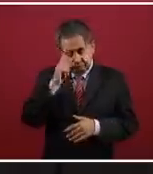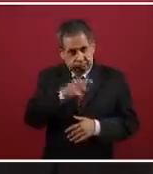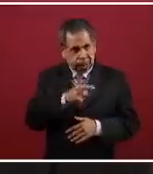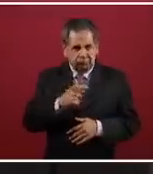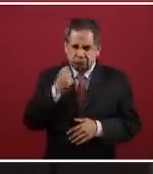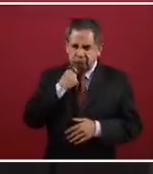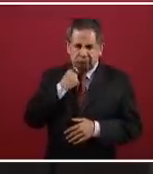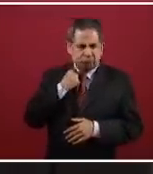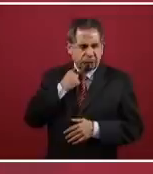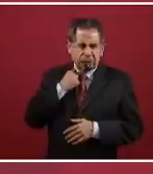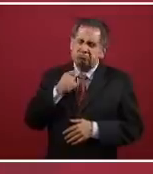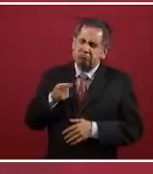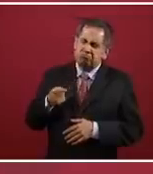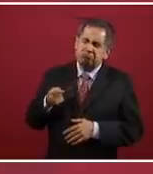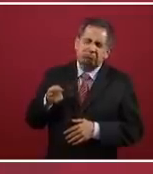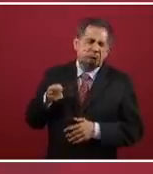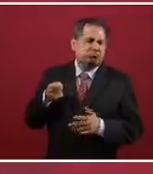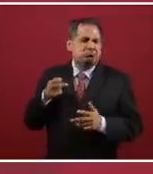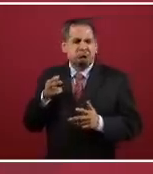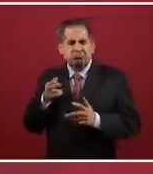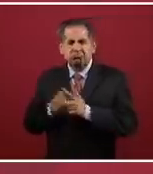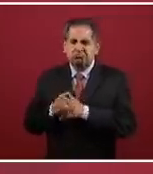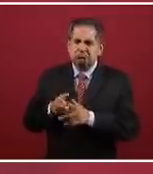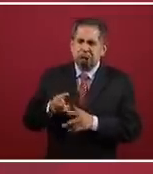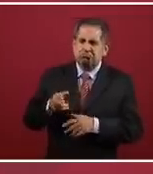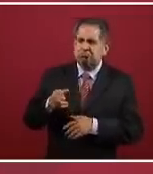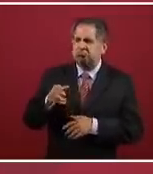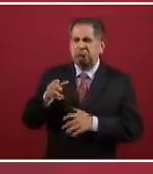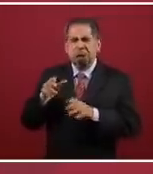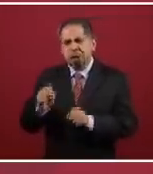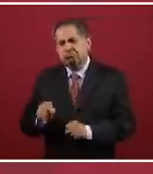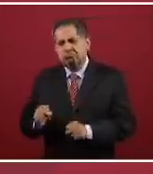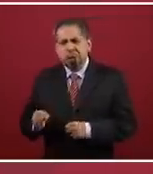ajusticiar, para rematar heridos,